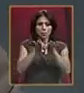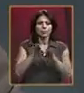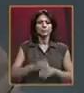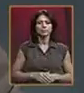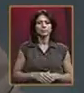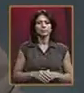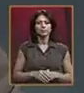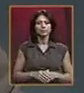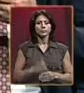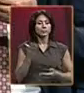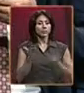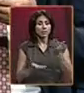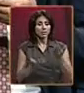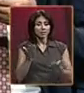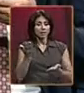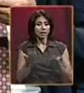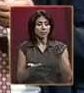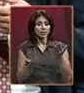Tal vez me parece,